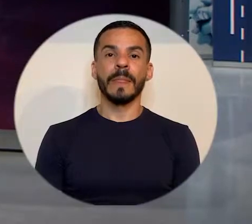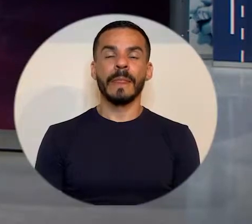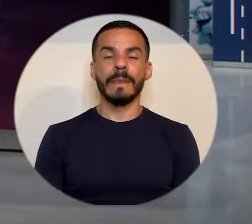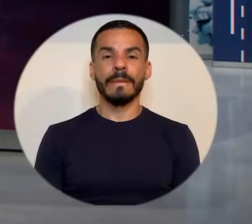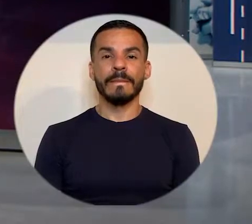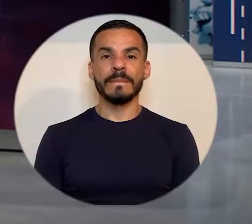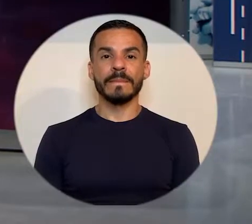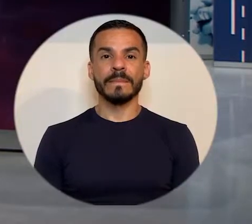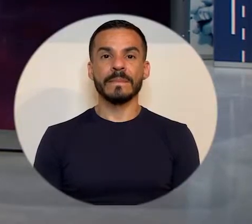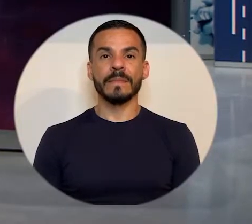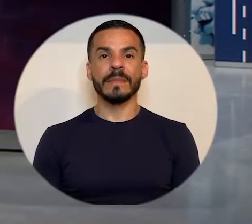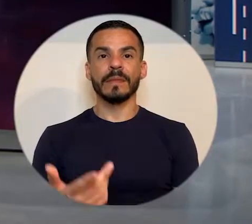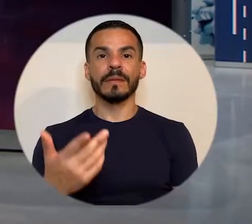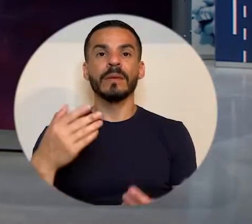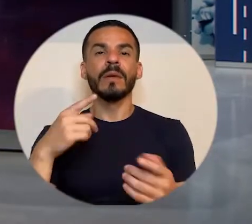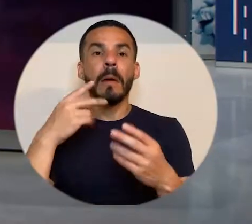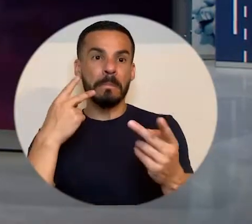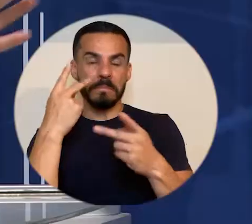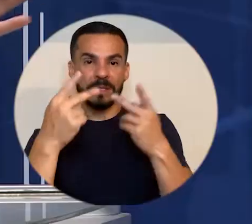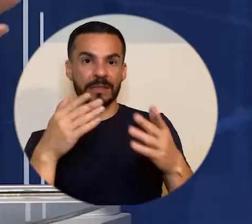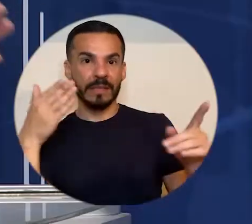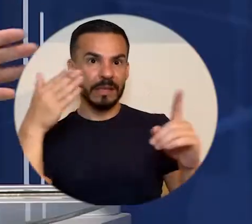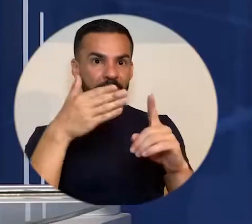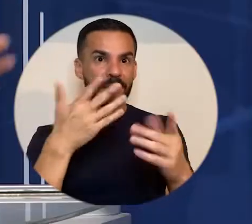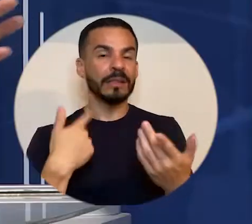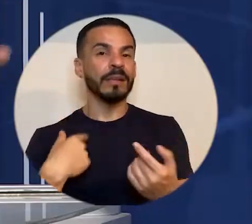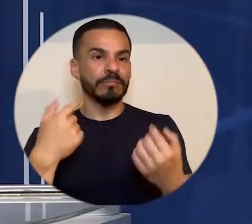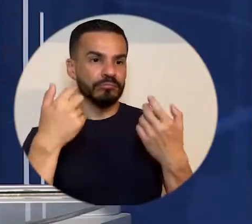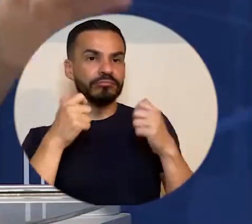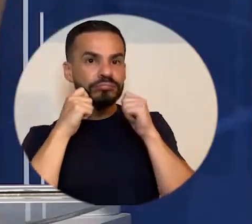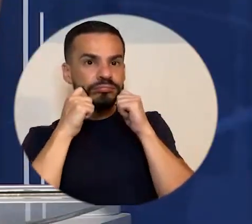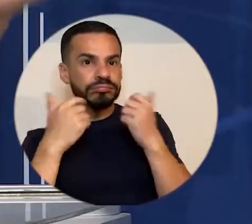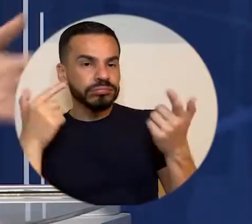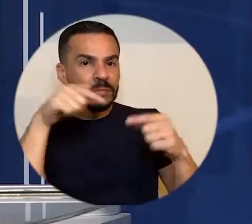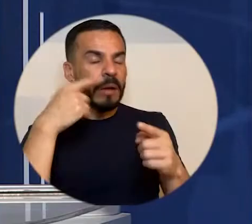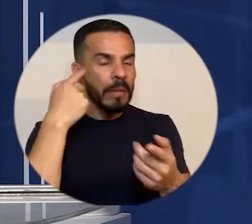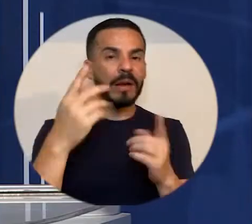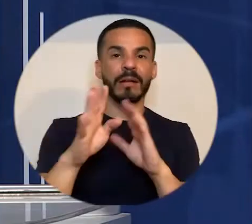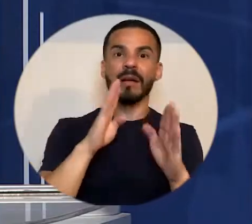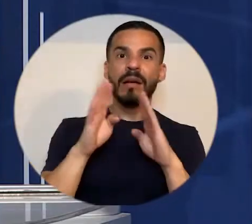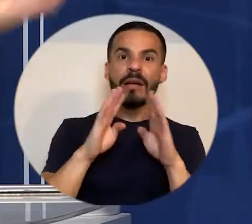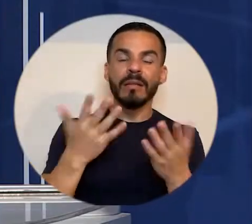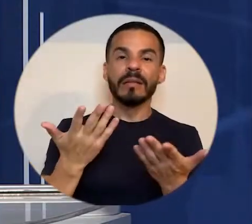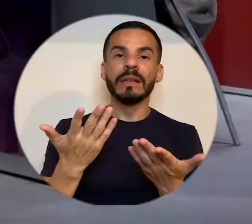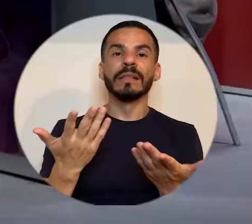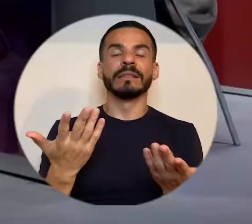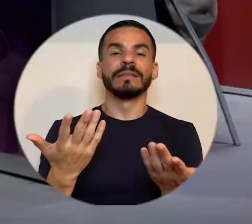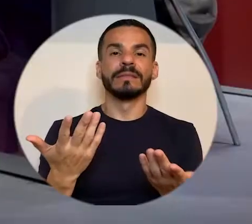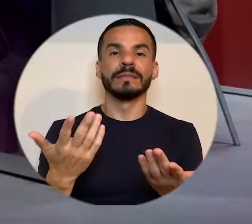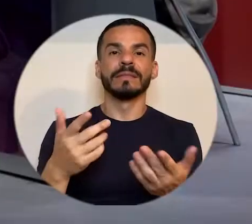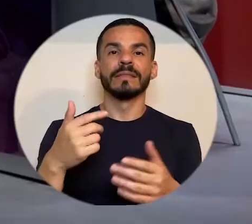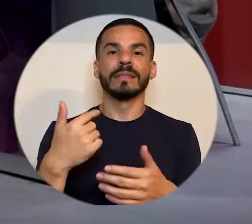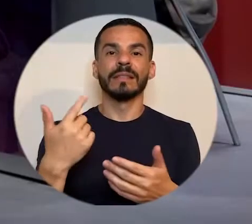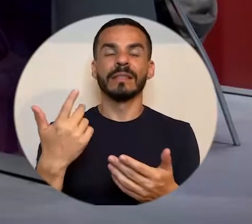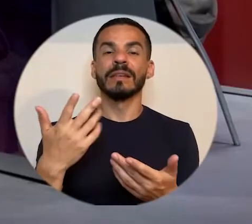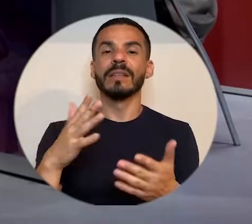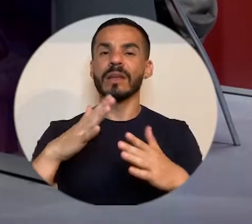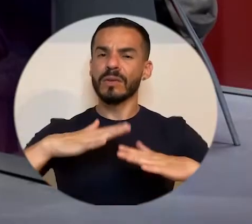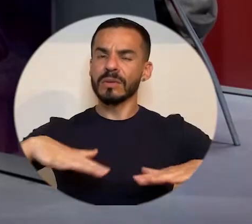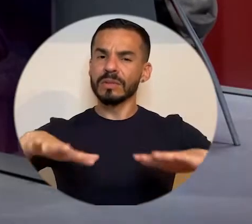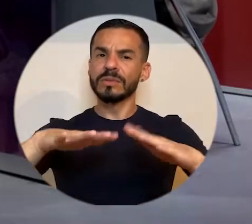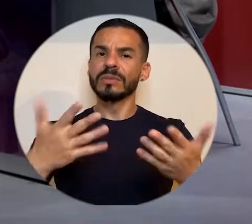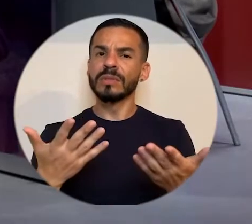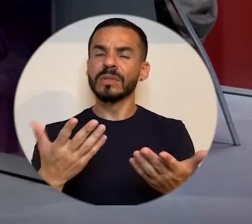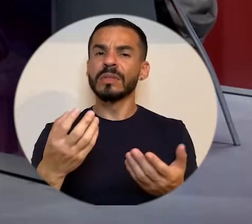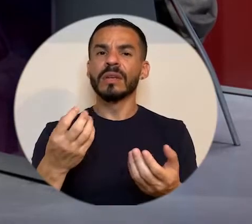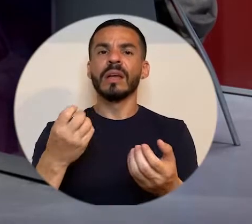Con una visita directa, o sea, ¿verdad? Aquí estoy, vengo para que hablemos, ¿verdad? Sí, sí. Y